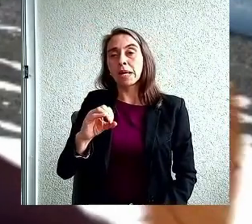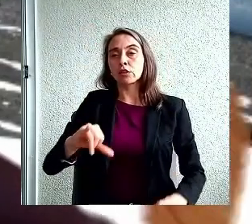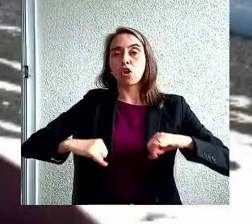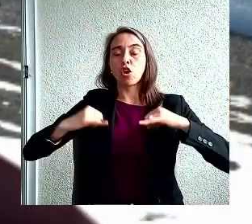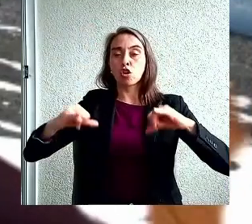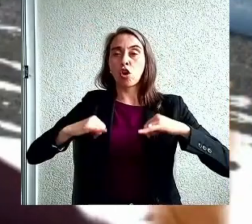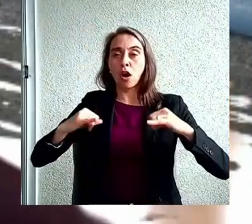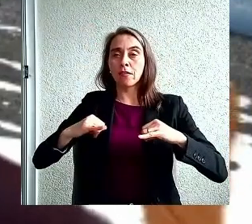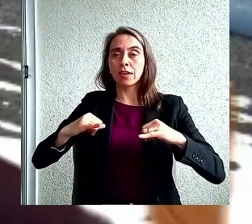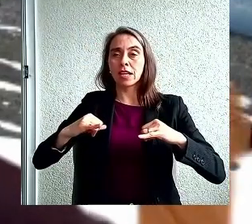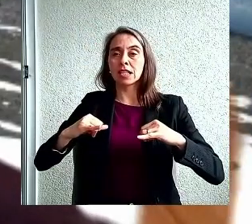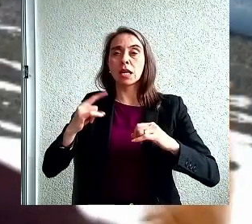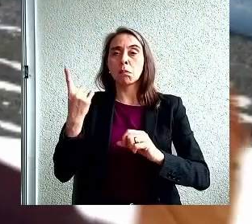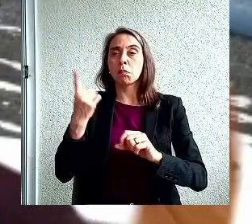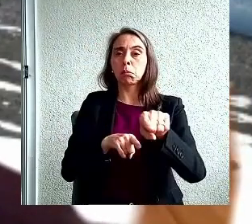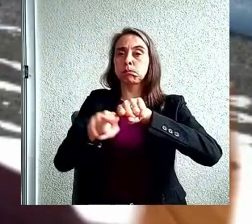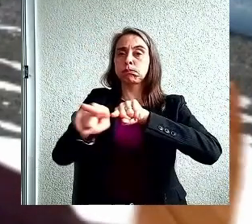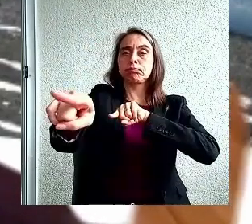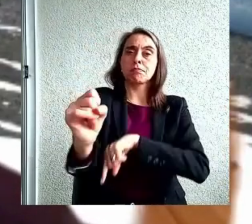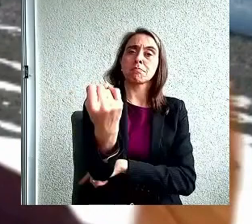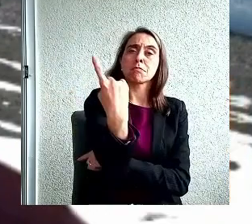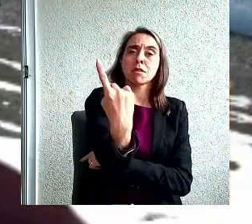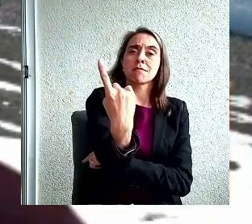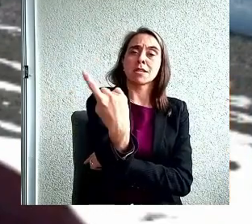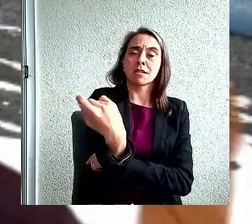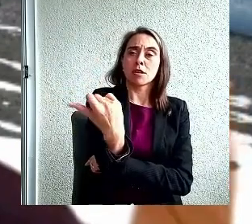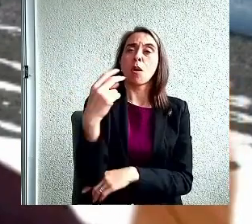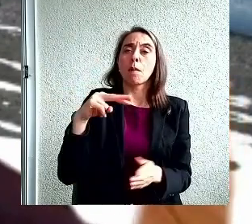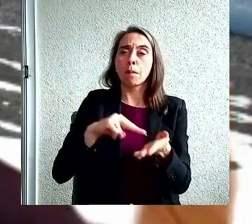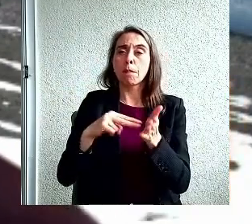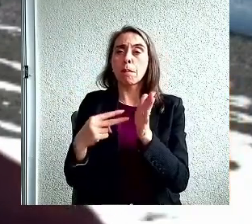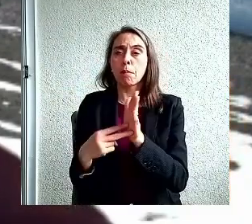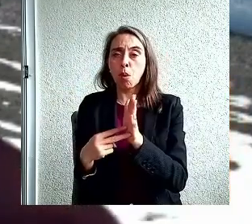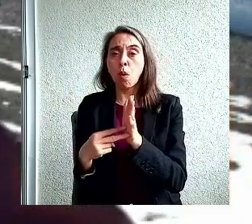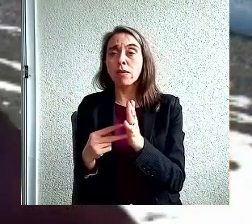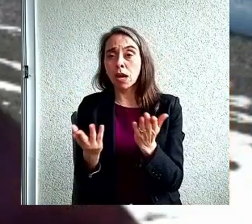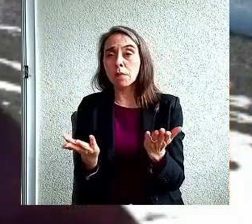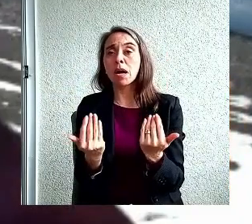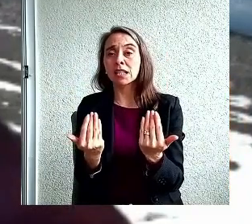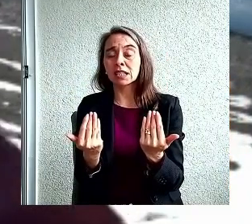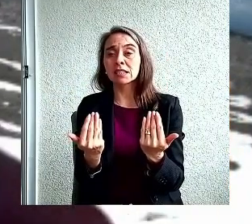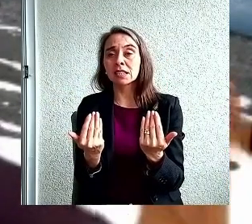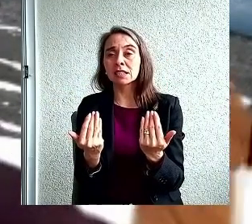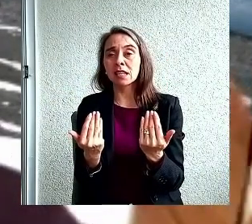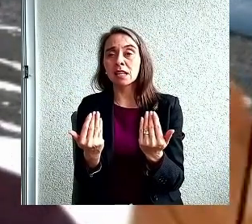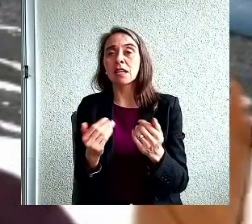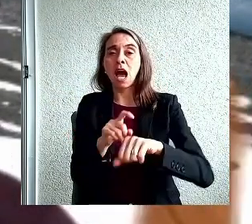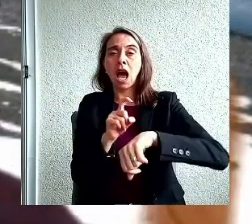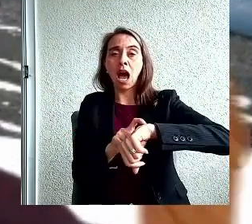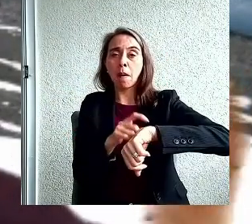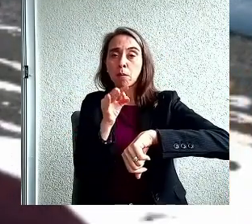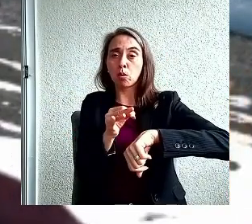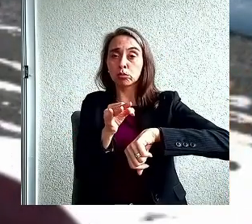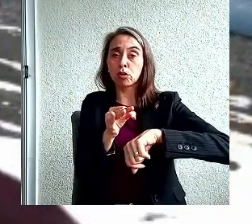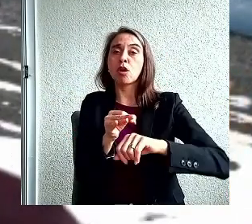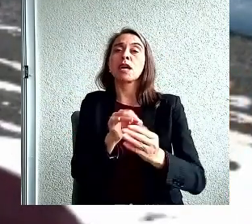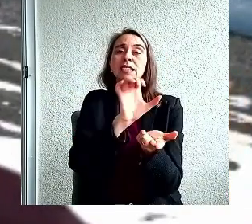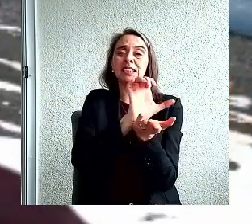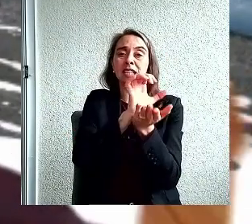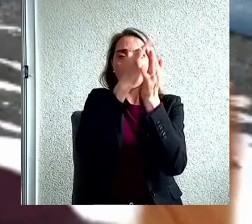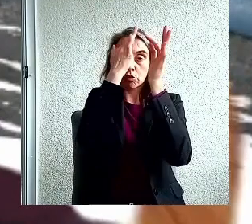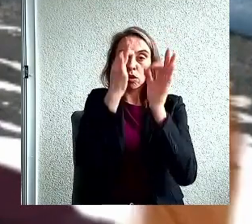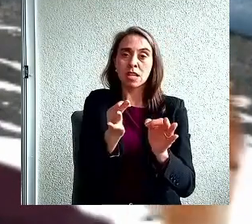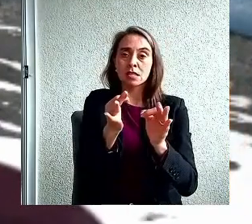oportunamente las decisiones para poder frenar esto. Y yo creo que, sin embargo, todavía es poco lo que estamos haciendo porque somos un